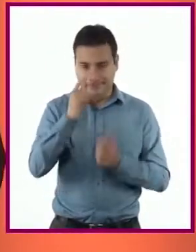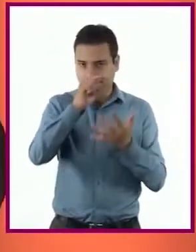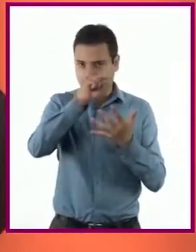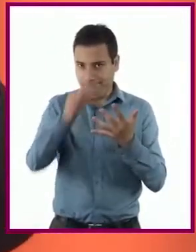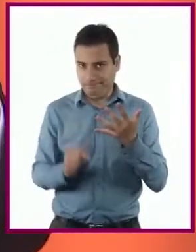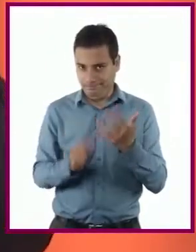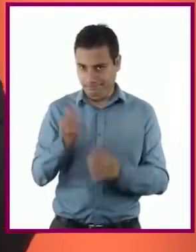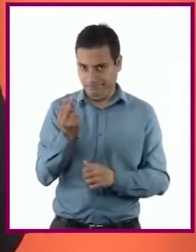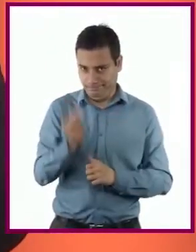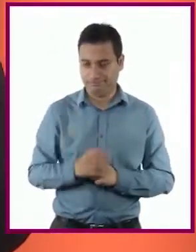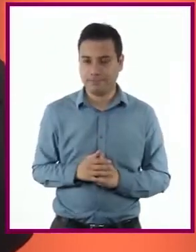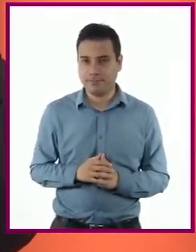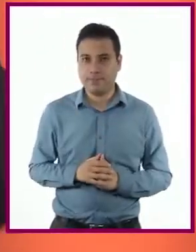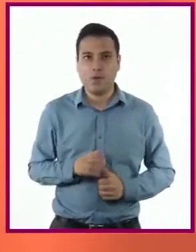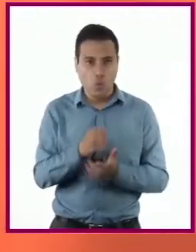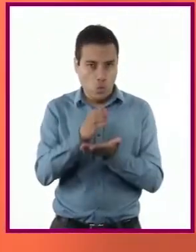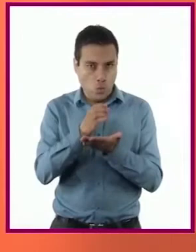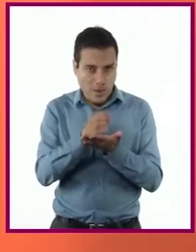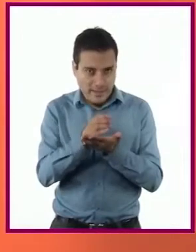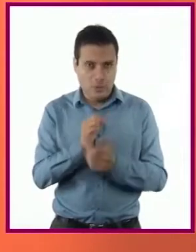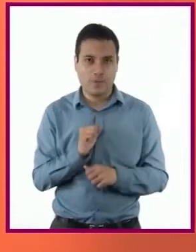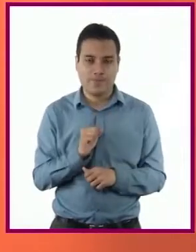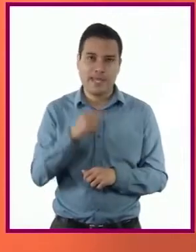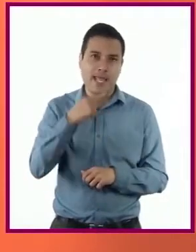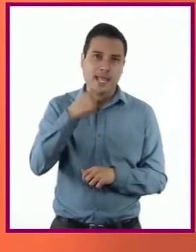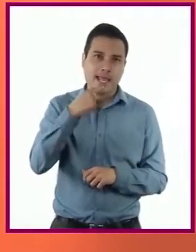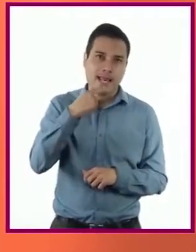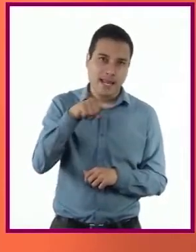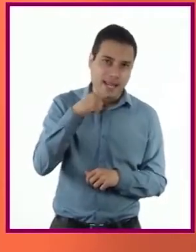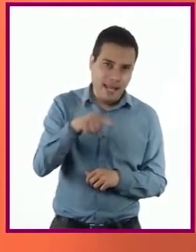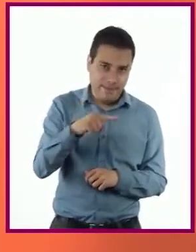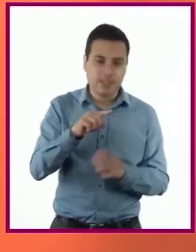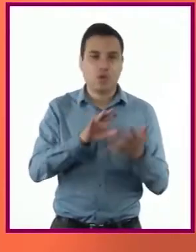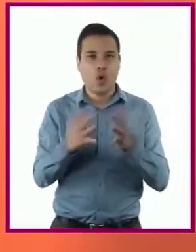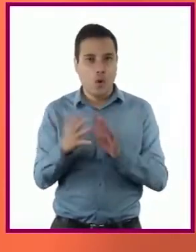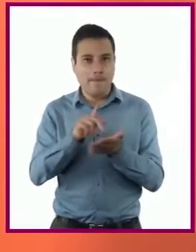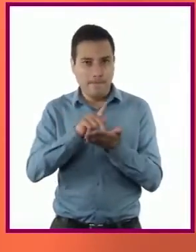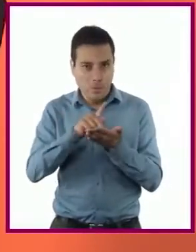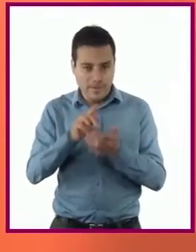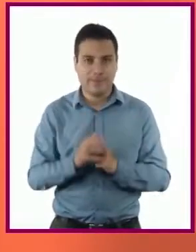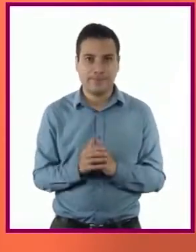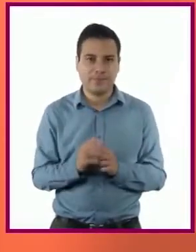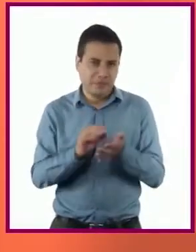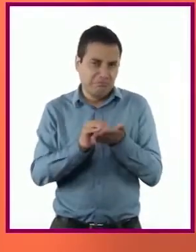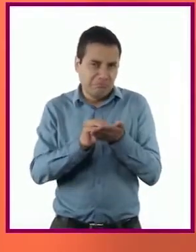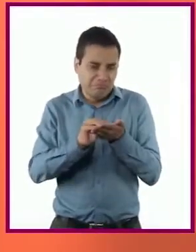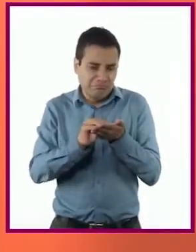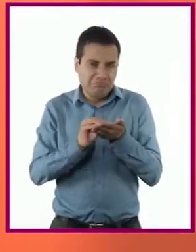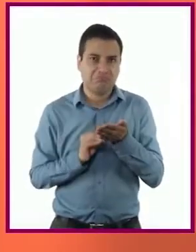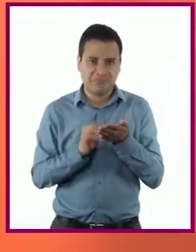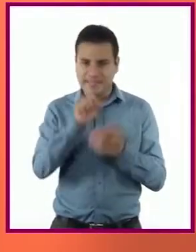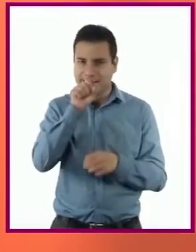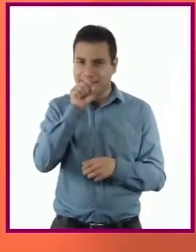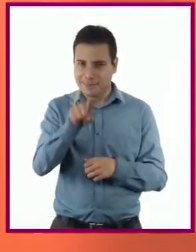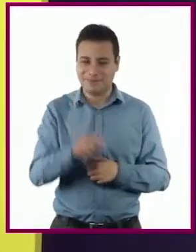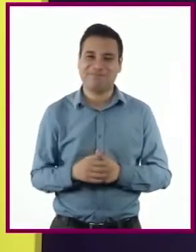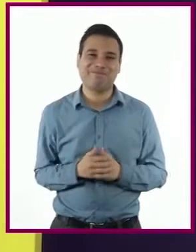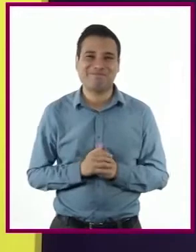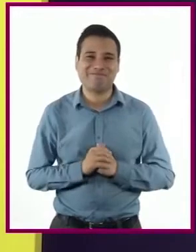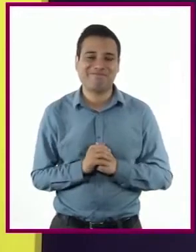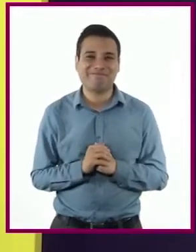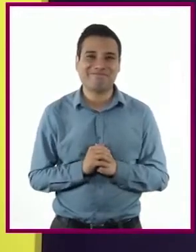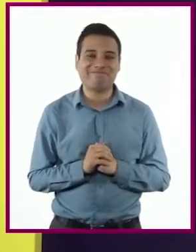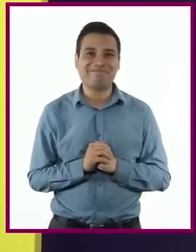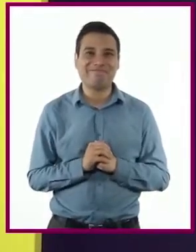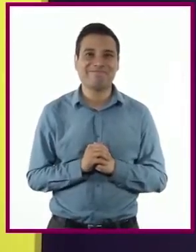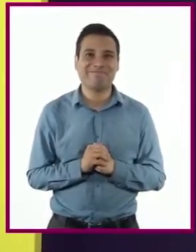materiales: cuaderno de apuntes, lápiz o bolígrafo y goma en caso de necesitar corregir algún dato. Si